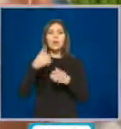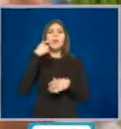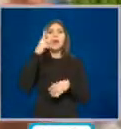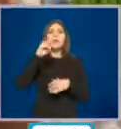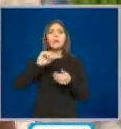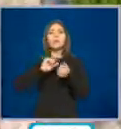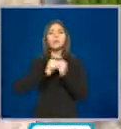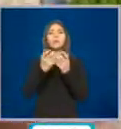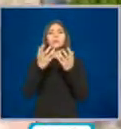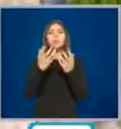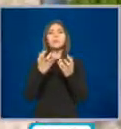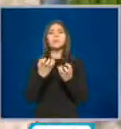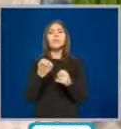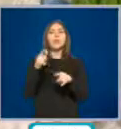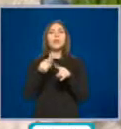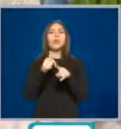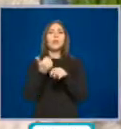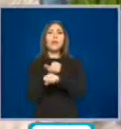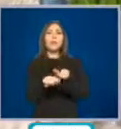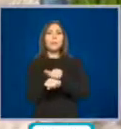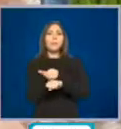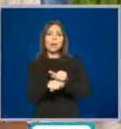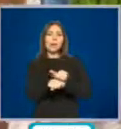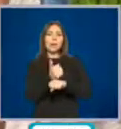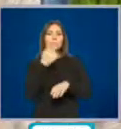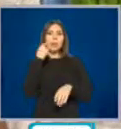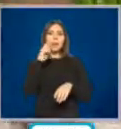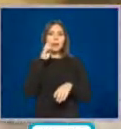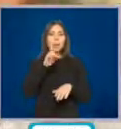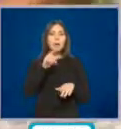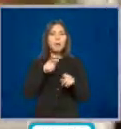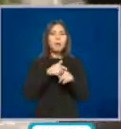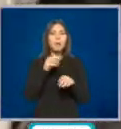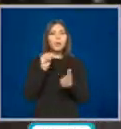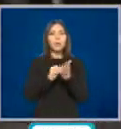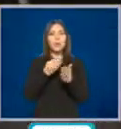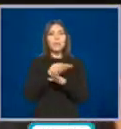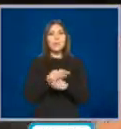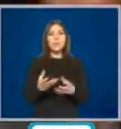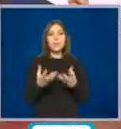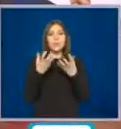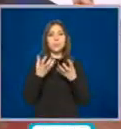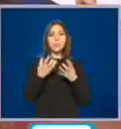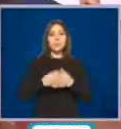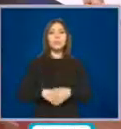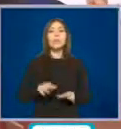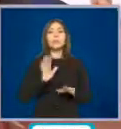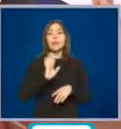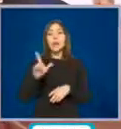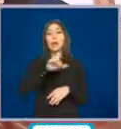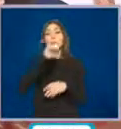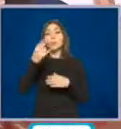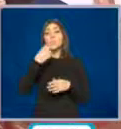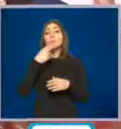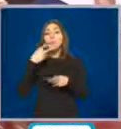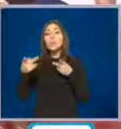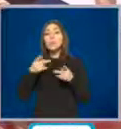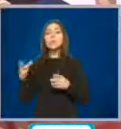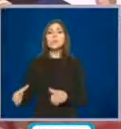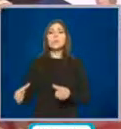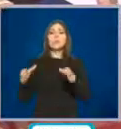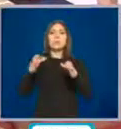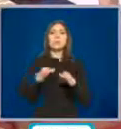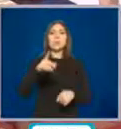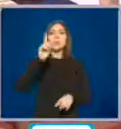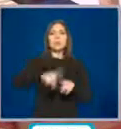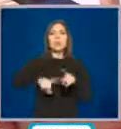alguna forma. No tan amarilla, Gaby, pero sí, perdóname, Quique, pero sí, Se oxida, es exactamente. correcto. Ok, ahora lo único Ok. que vamos a hacer